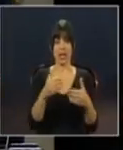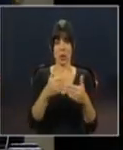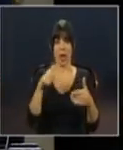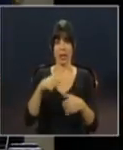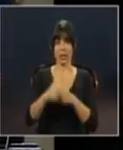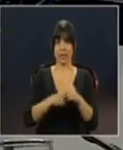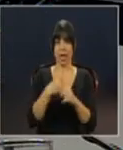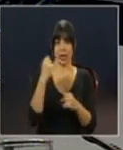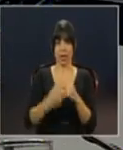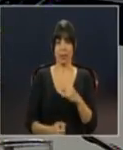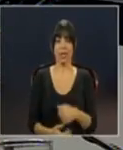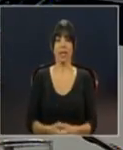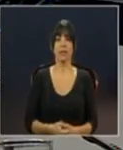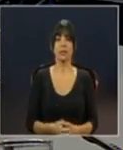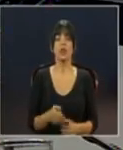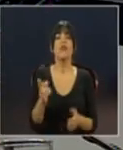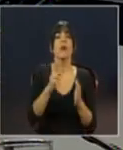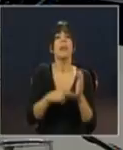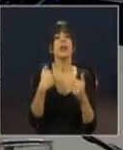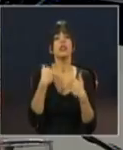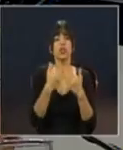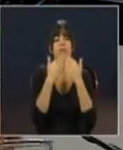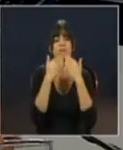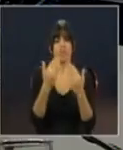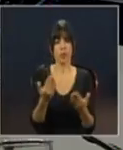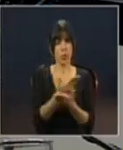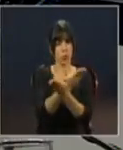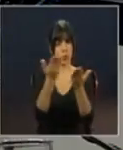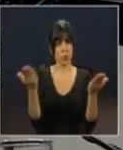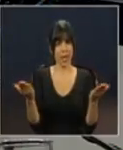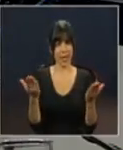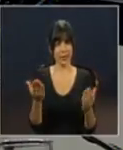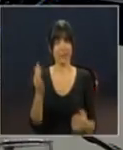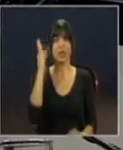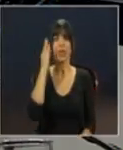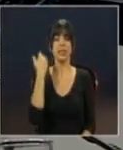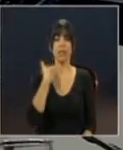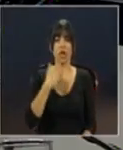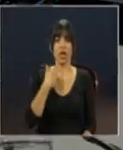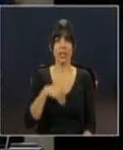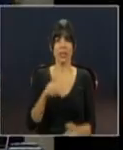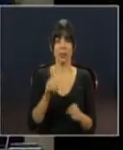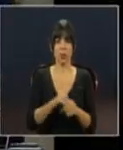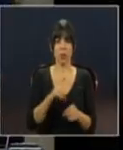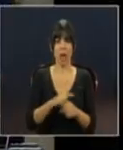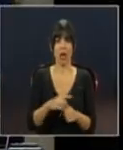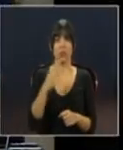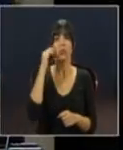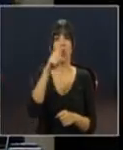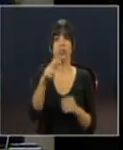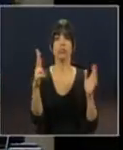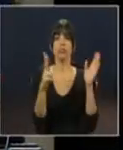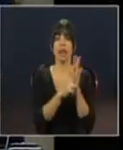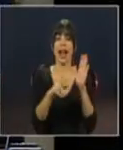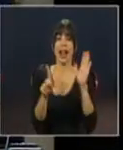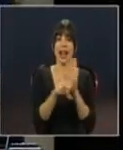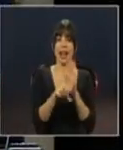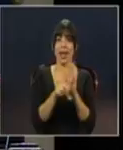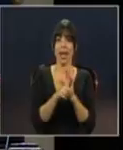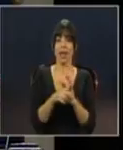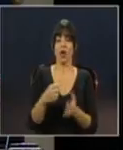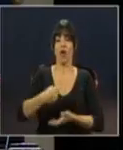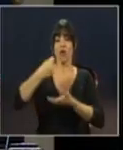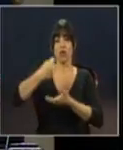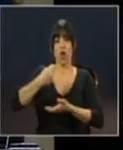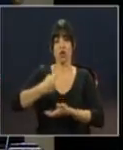año. Reitero mi agradecimiento a ustedes, señoras y señores diputados, por la aprobación de la ley que transfiere